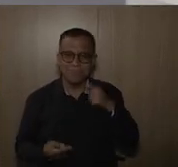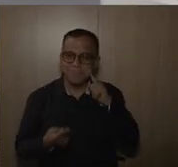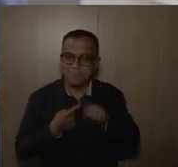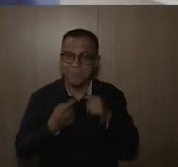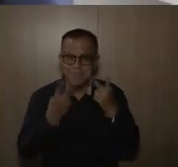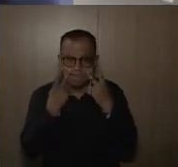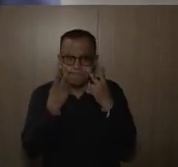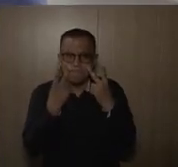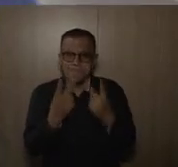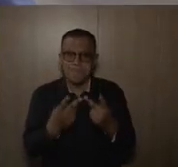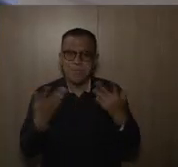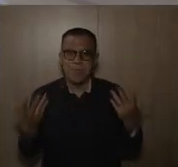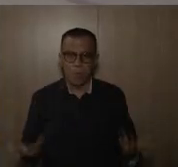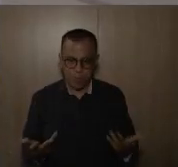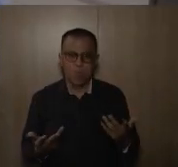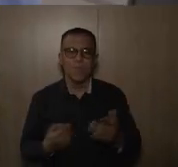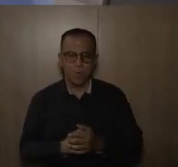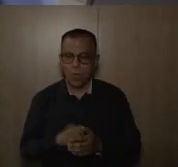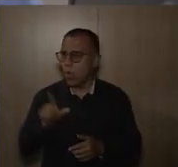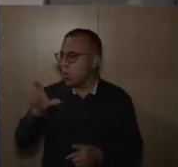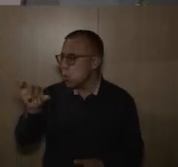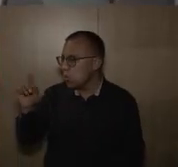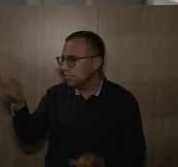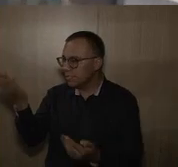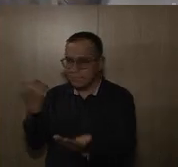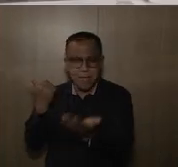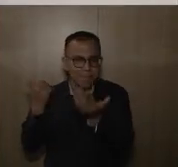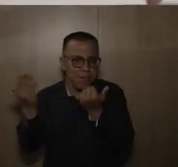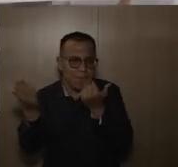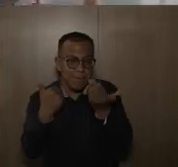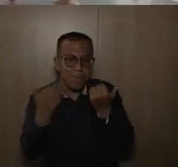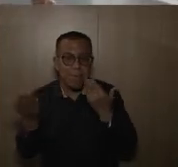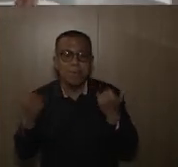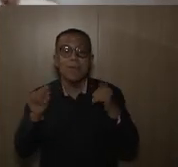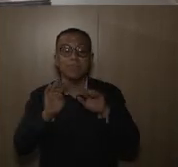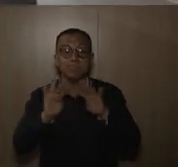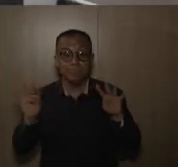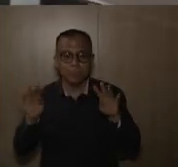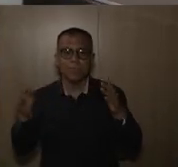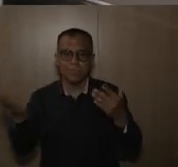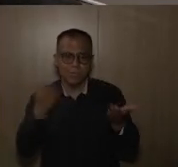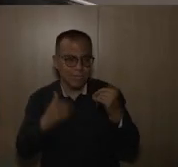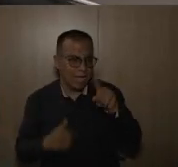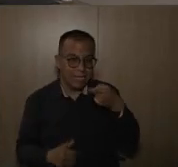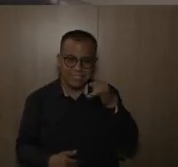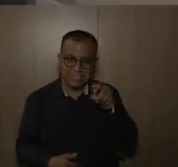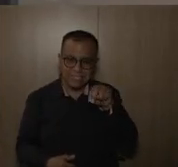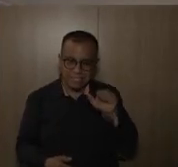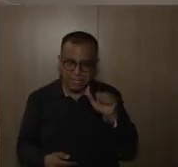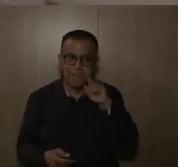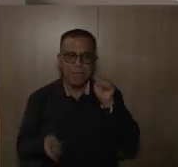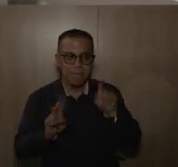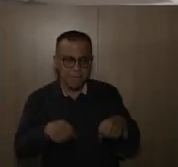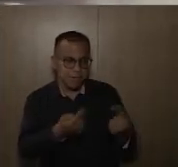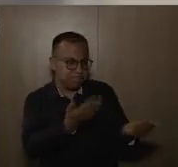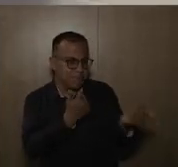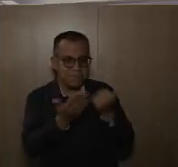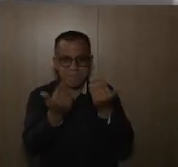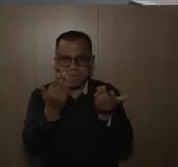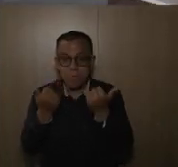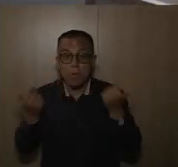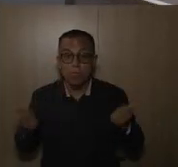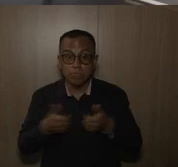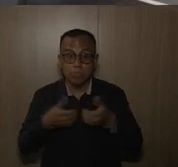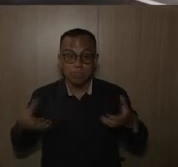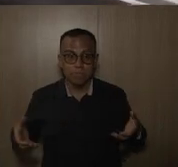viendo a quién más. Allá veo a Luis también para que venga y me acompañe. A Gina por aquí también la estoy viendo para que venga con